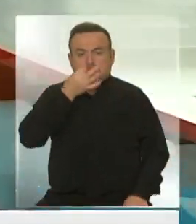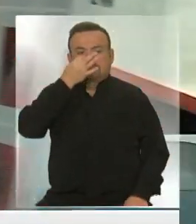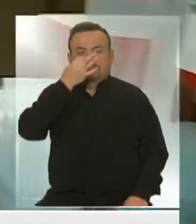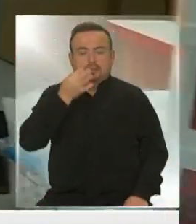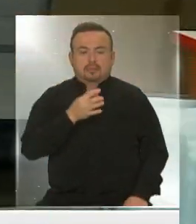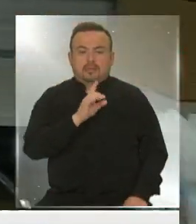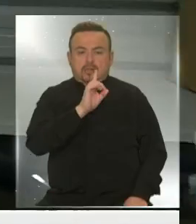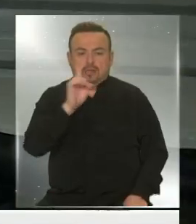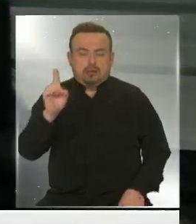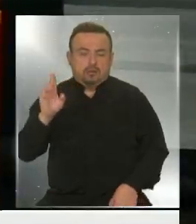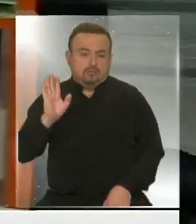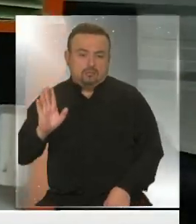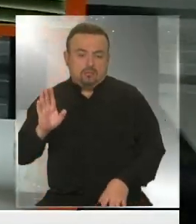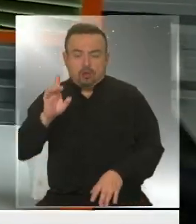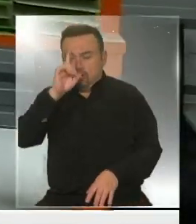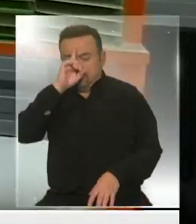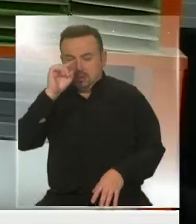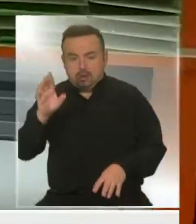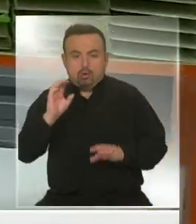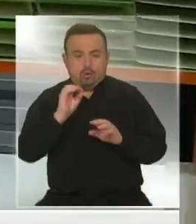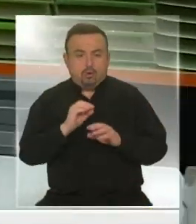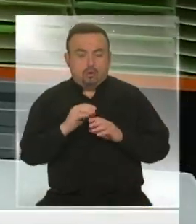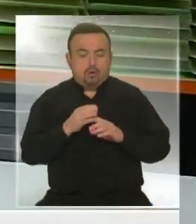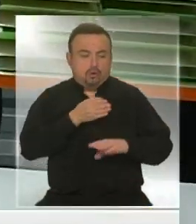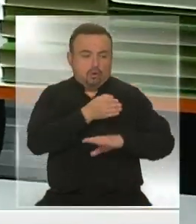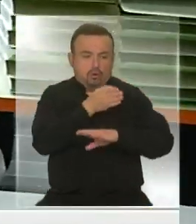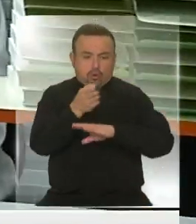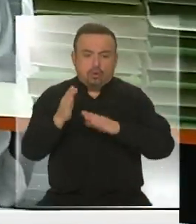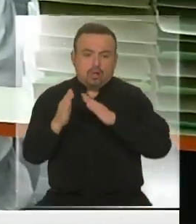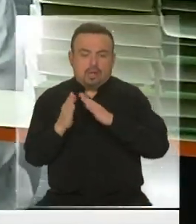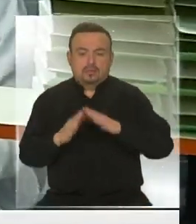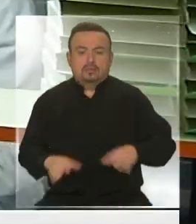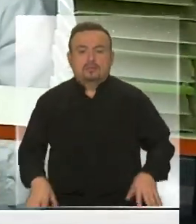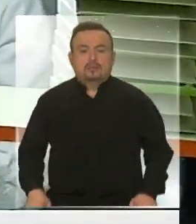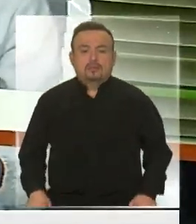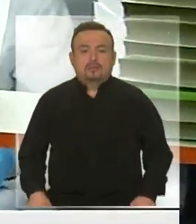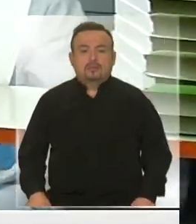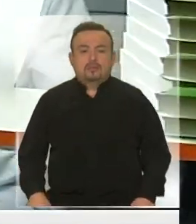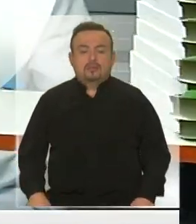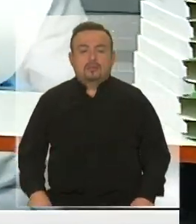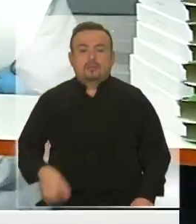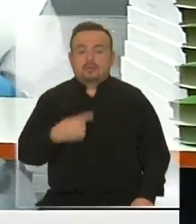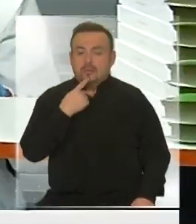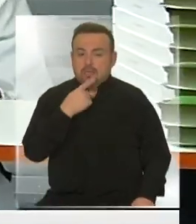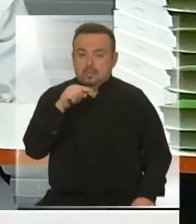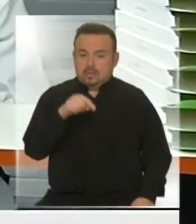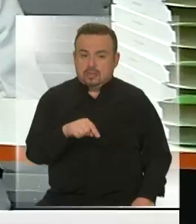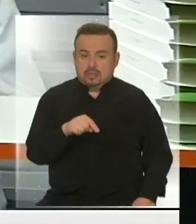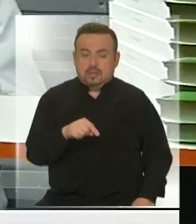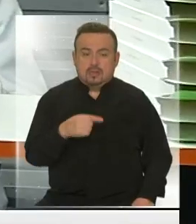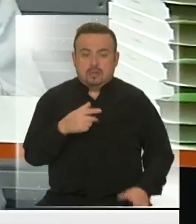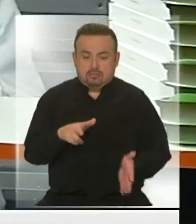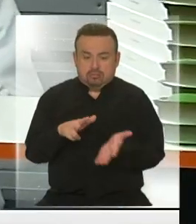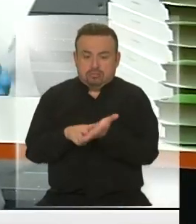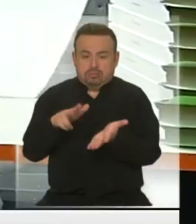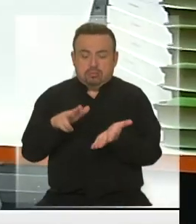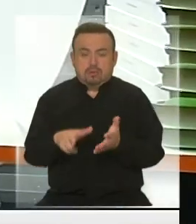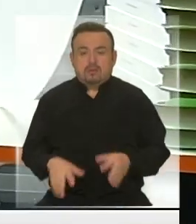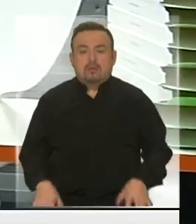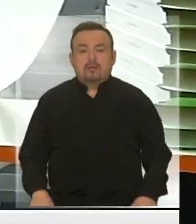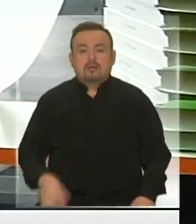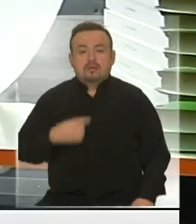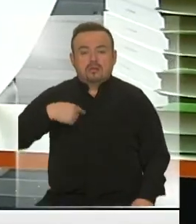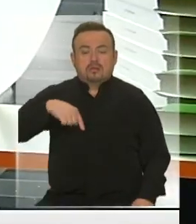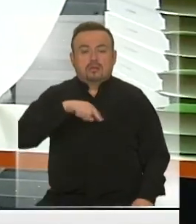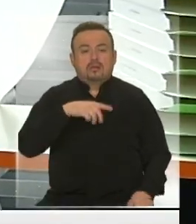sus respectivos lugares o también con campañas que tienen a domicilio. Eso, bueno, contarte respecto a nuestras certificaciones.